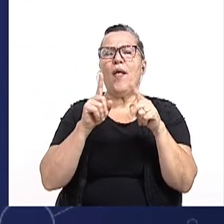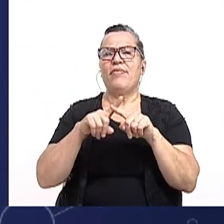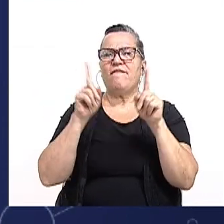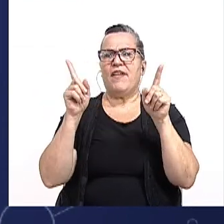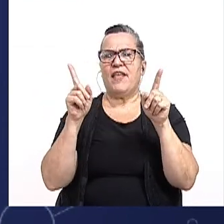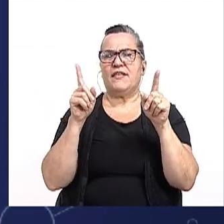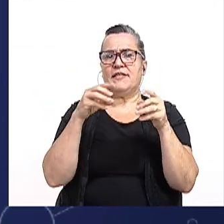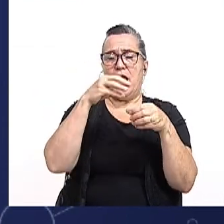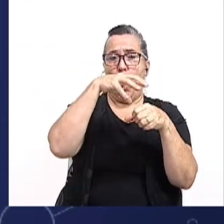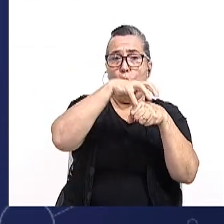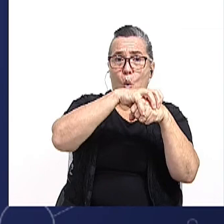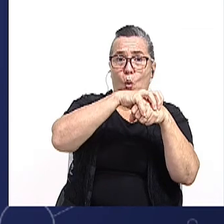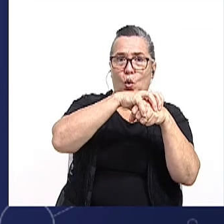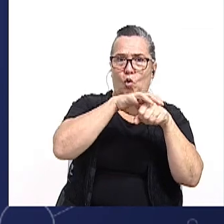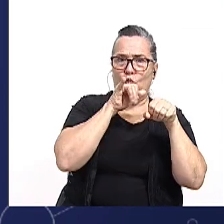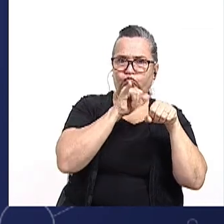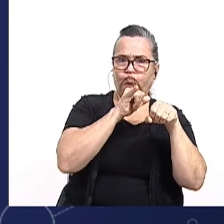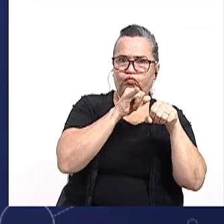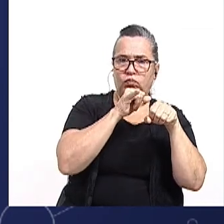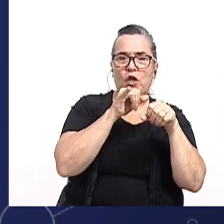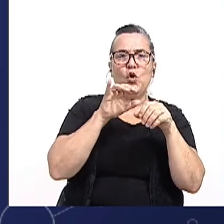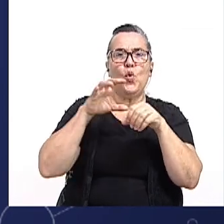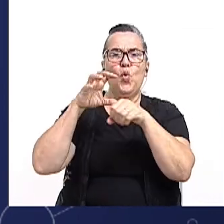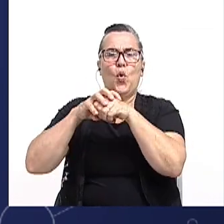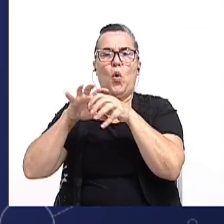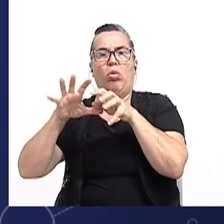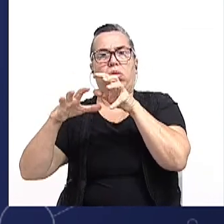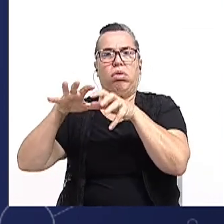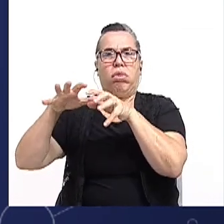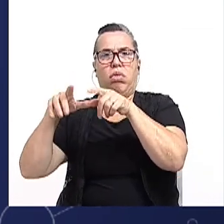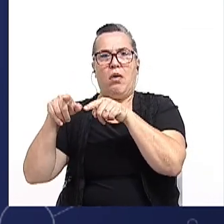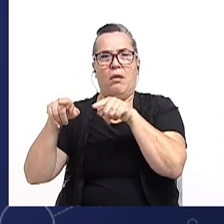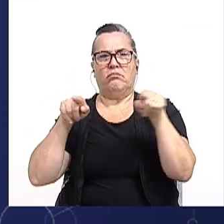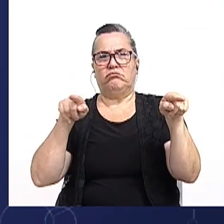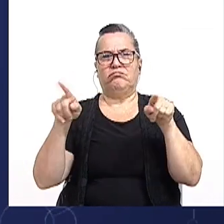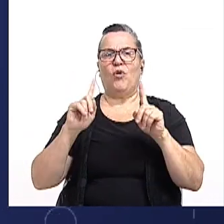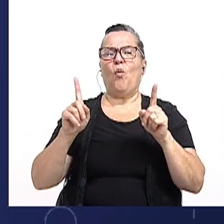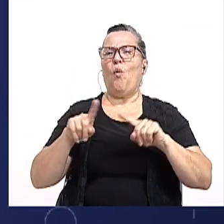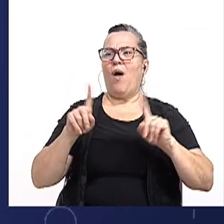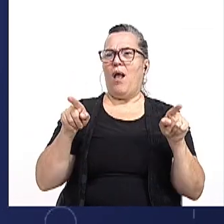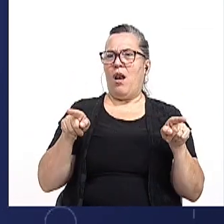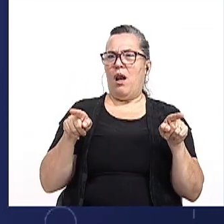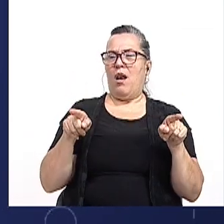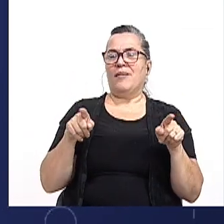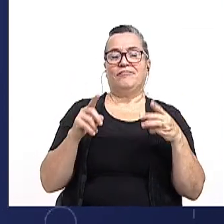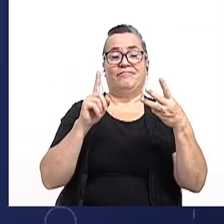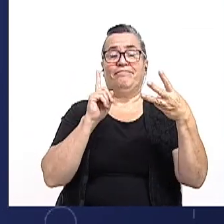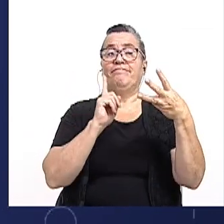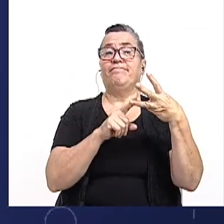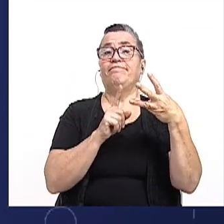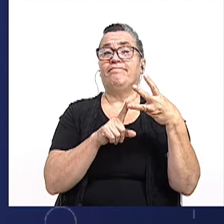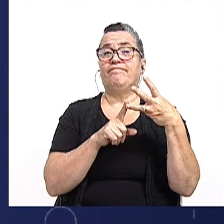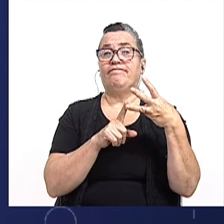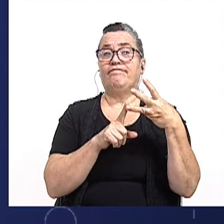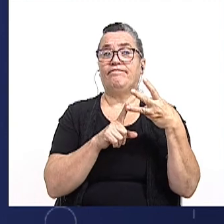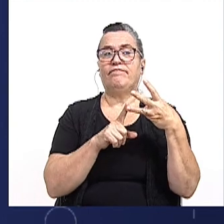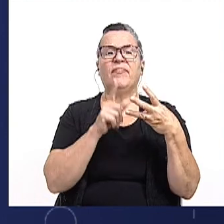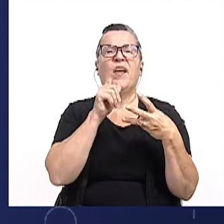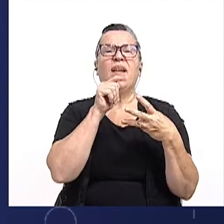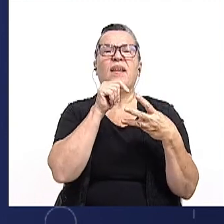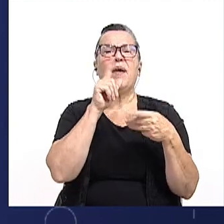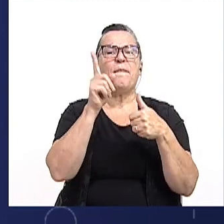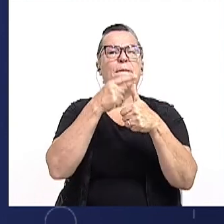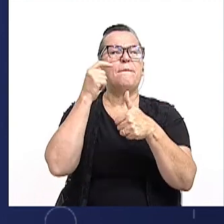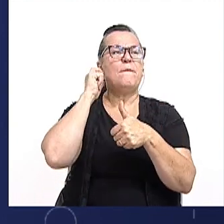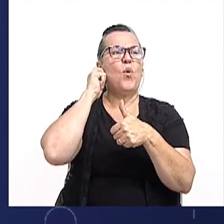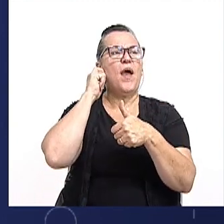entre un núcleo estable y uno inestable? Muy bien. La tercera pregunta dice, ¿quién fue la primera